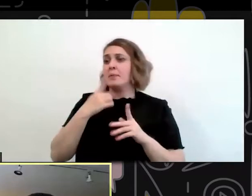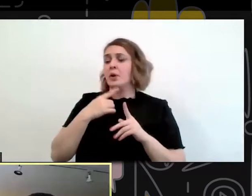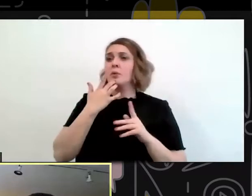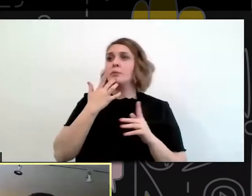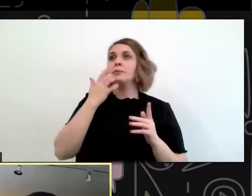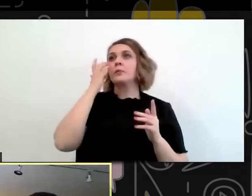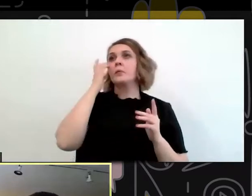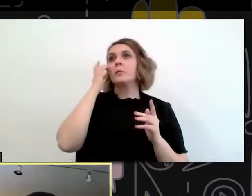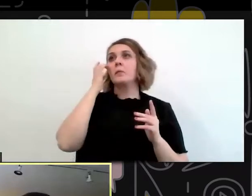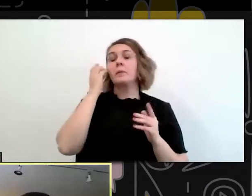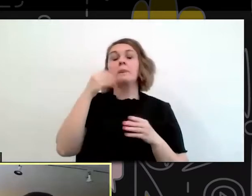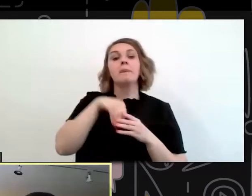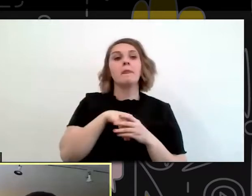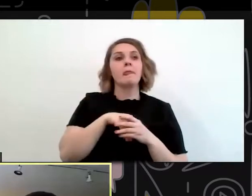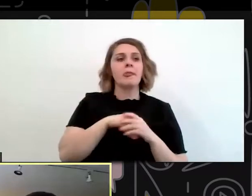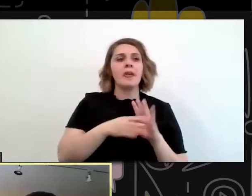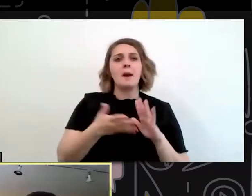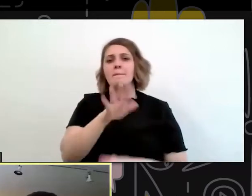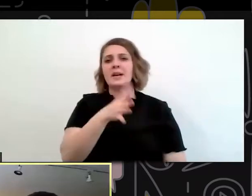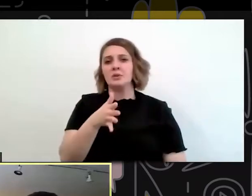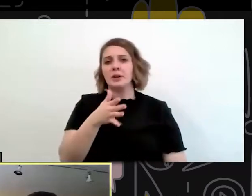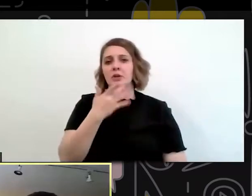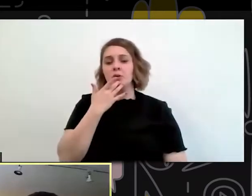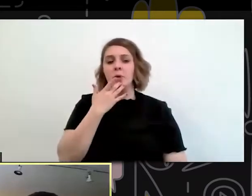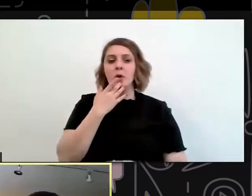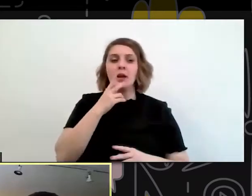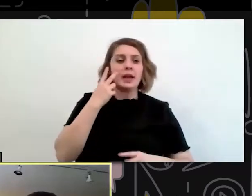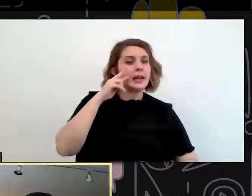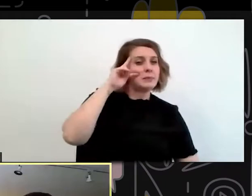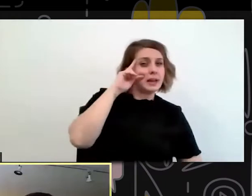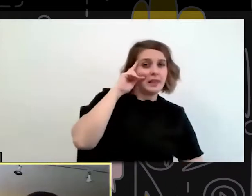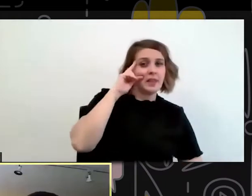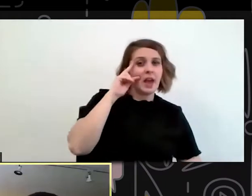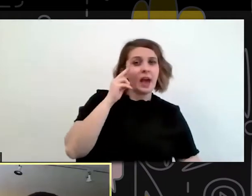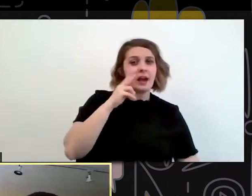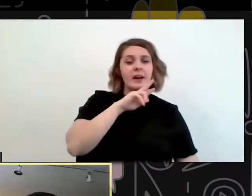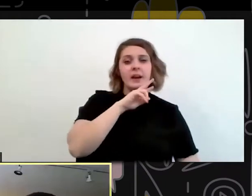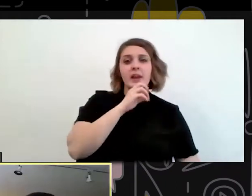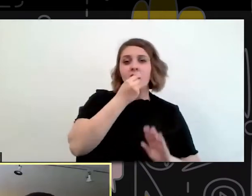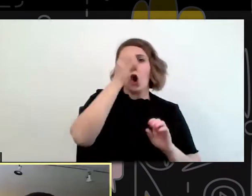incorporando de manera más o menos informal experiencia y valoración de pacientes, o el contar con que sea una